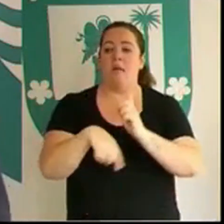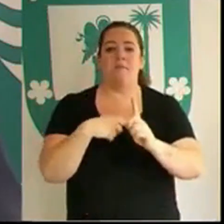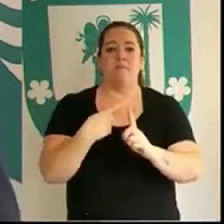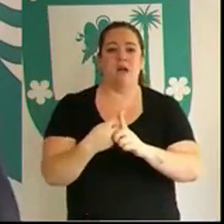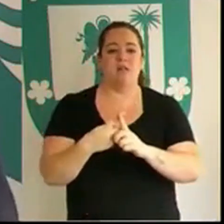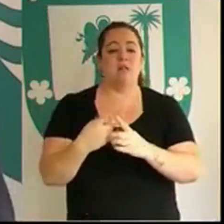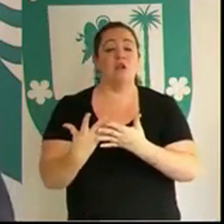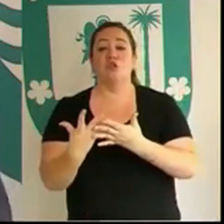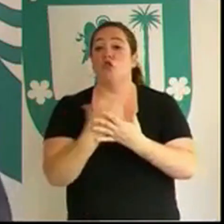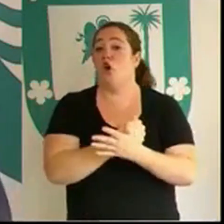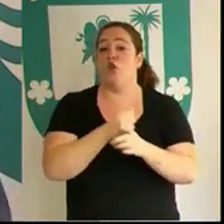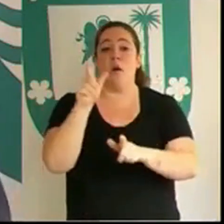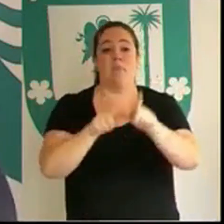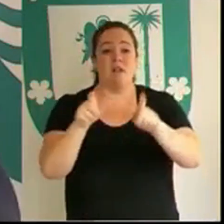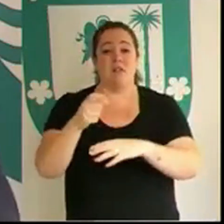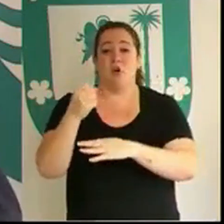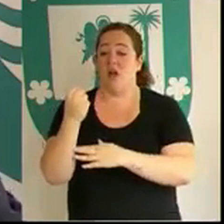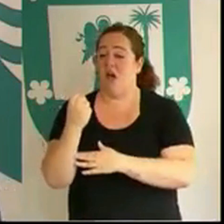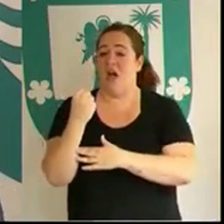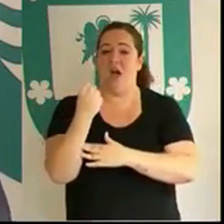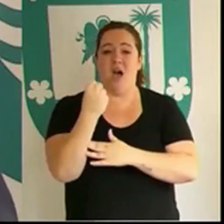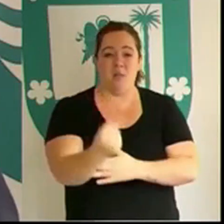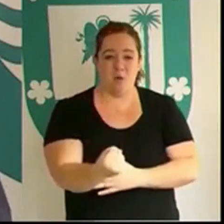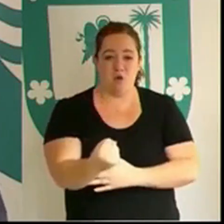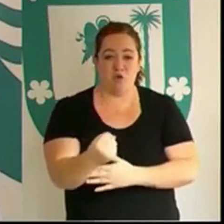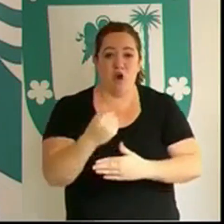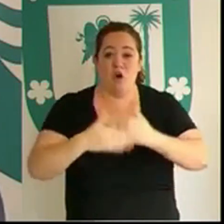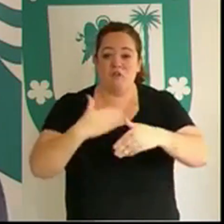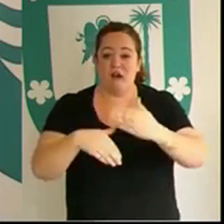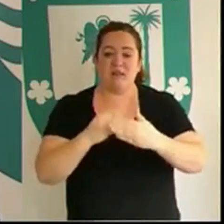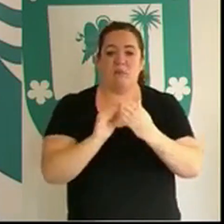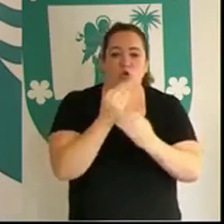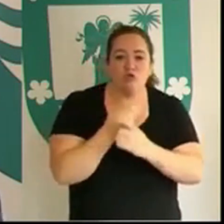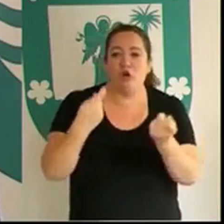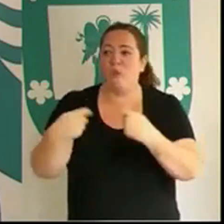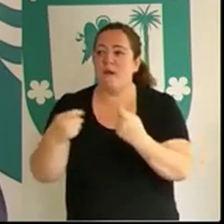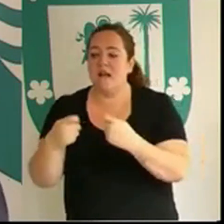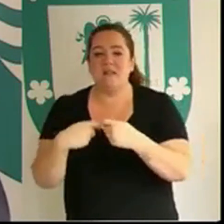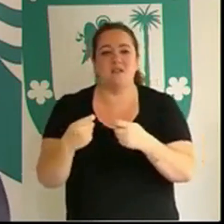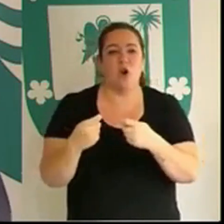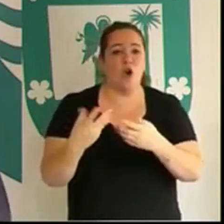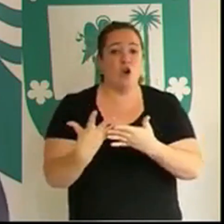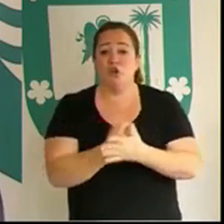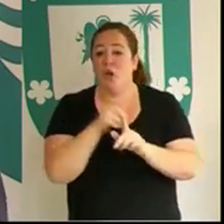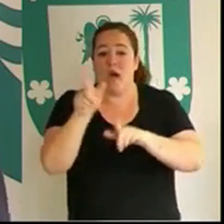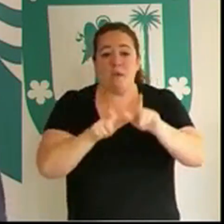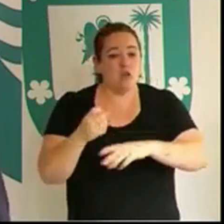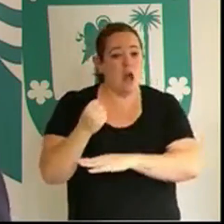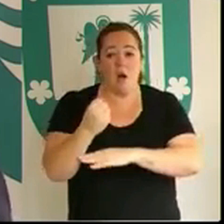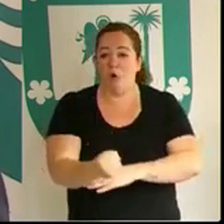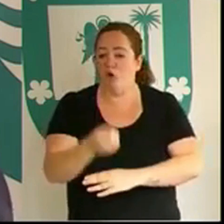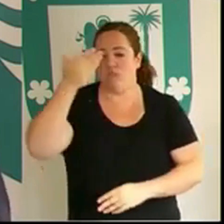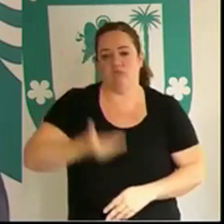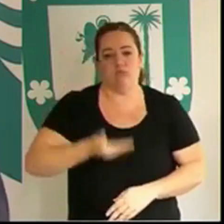el hombro de todos los que tienen que ver en toda la fase de producción y comercialización, creo que se está haciendo un esfuerzo importante